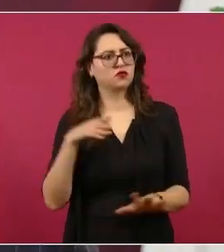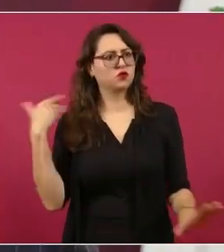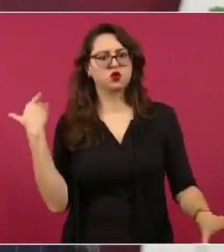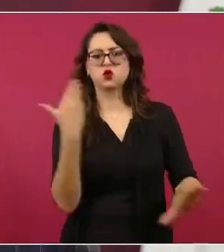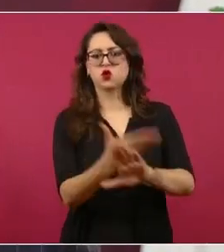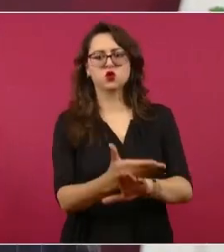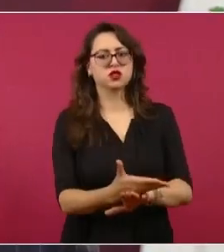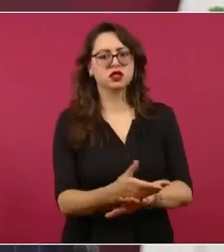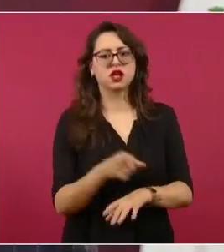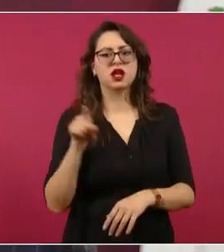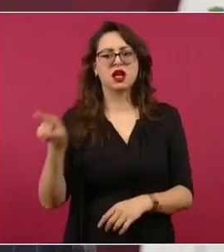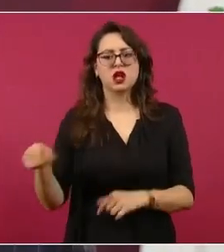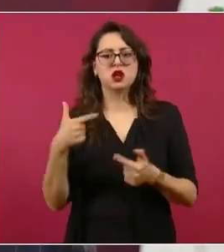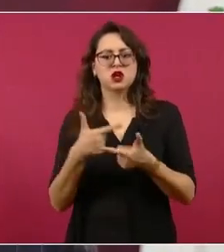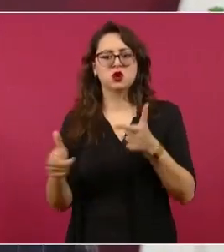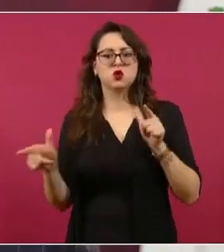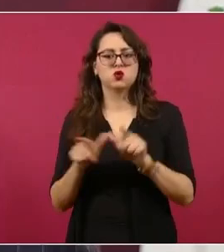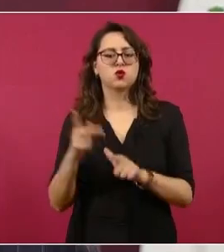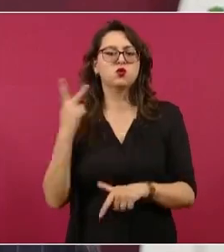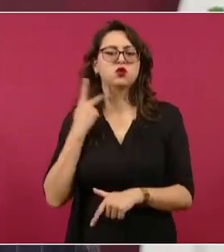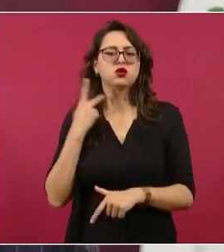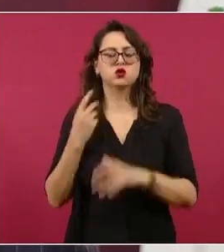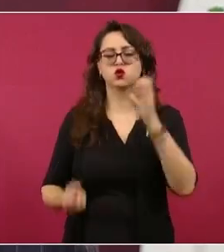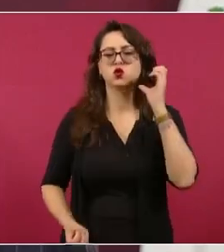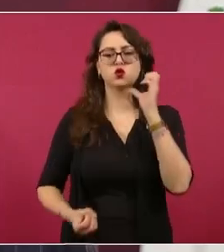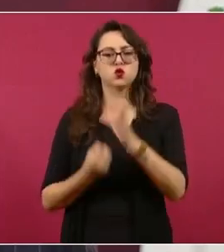independiente que se iba a llamar Patria Nueva.